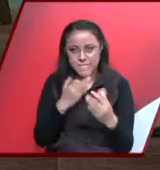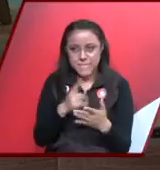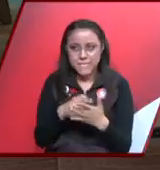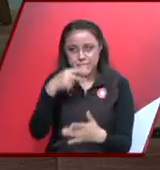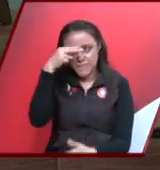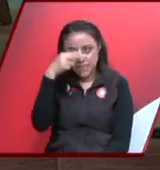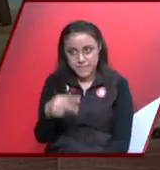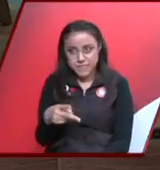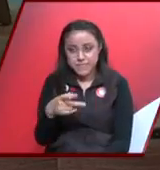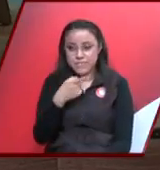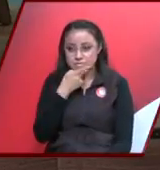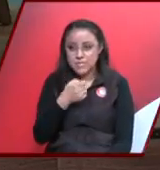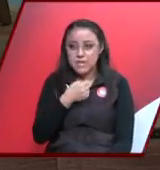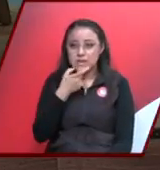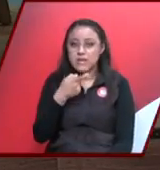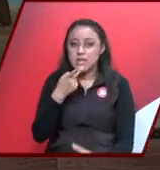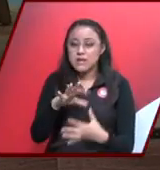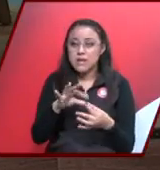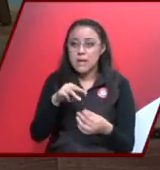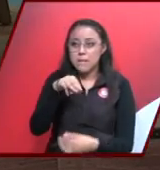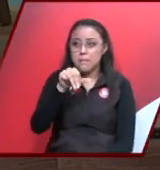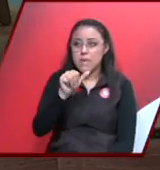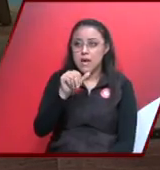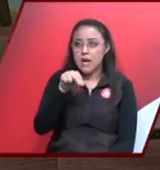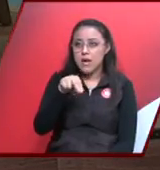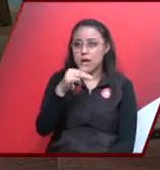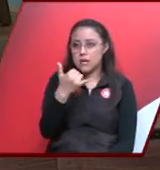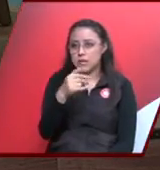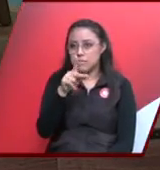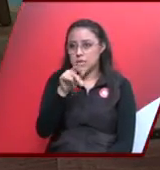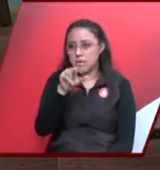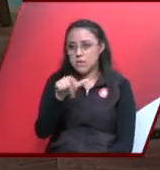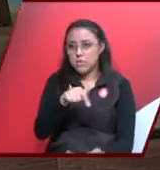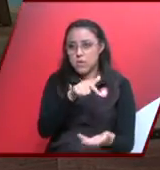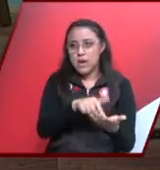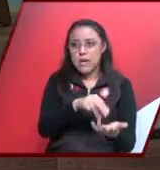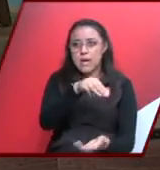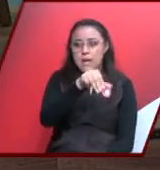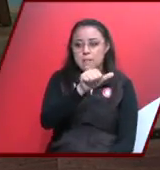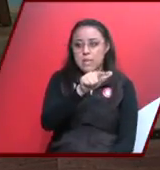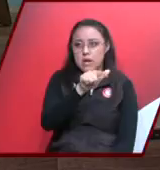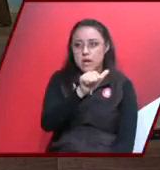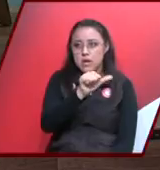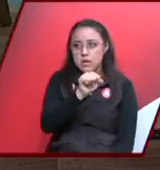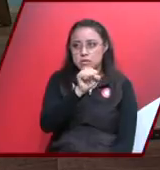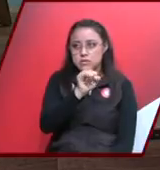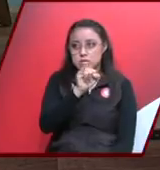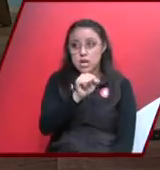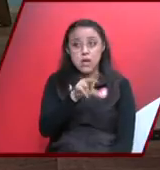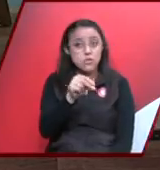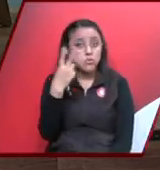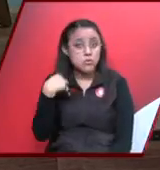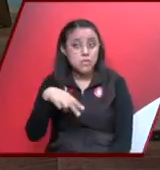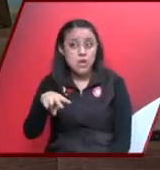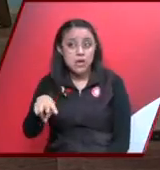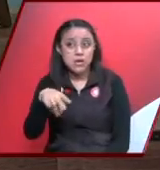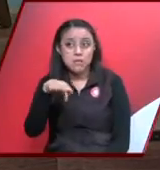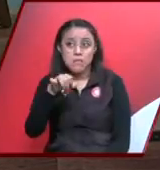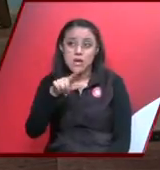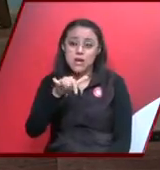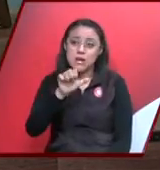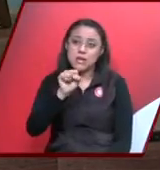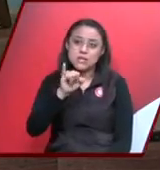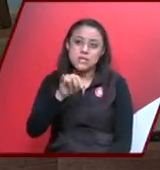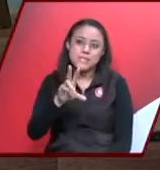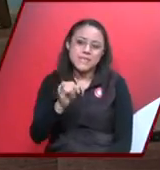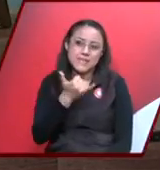a estar desde México narrando porque Manny Pacquiao pelea en Kuala Lumpur, en Malasia. ¿Cómo ves? Ay, ¿no te mandaron a Malasia?